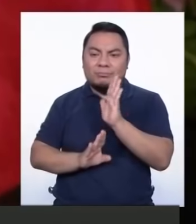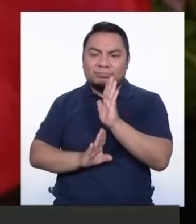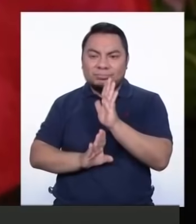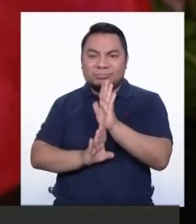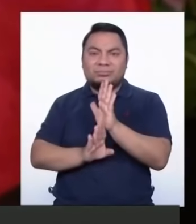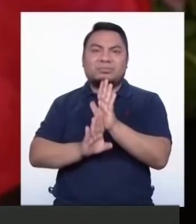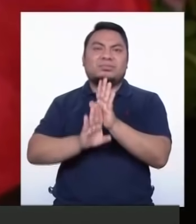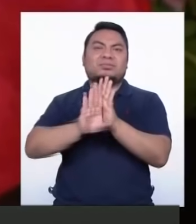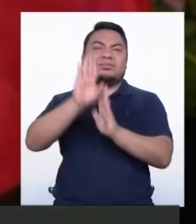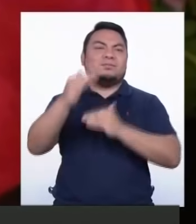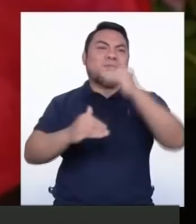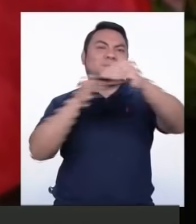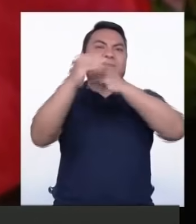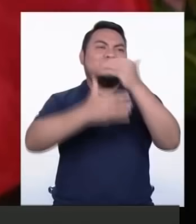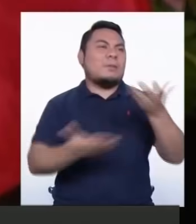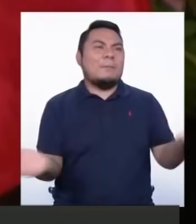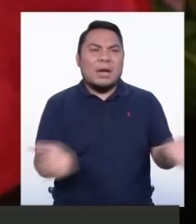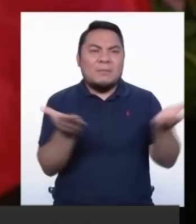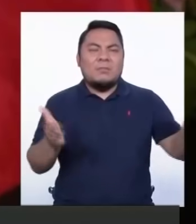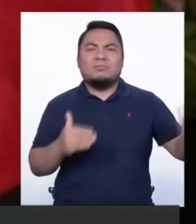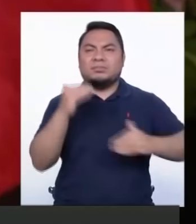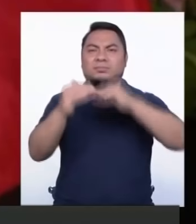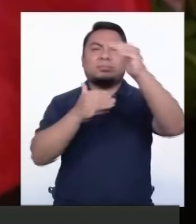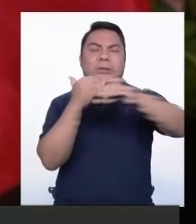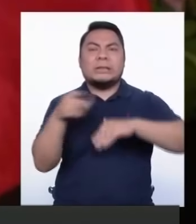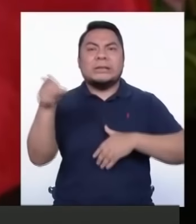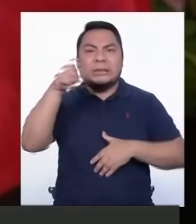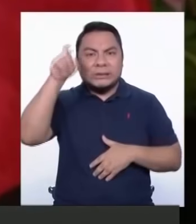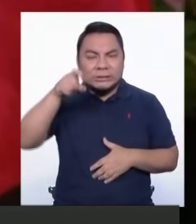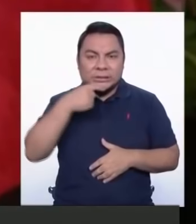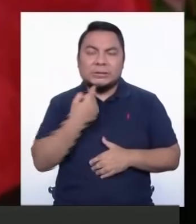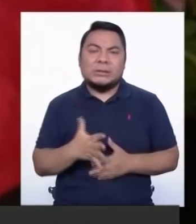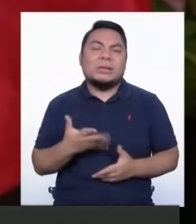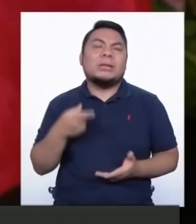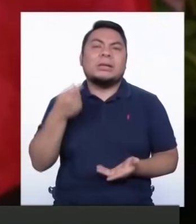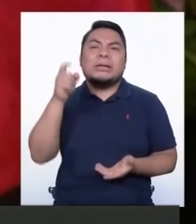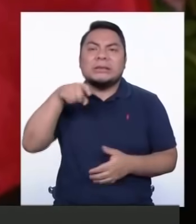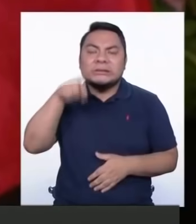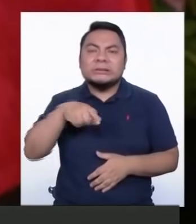a la misma capacidad previa, sino aún mayor, y requieran una mayor cantidad